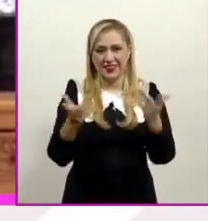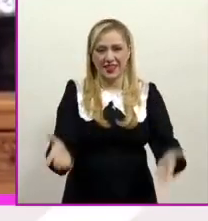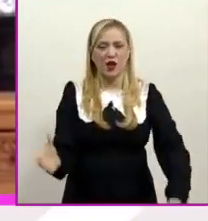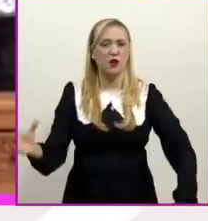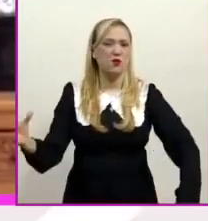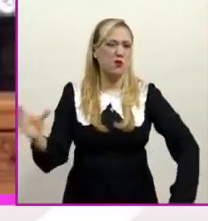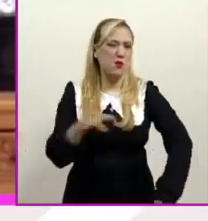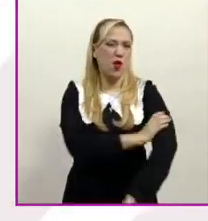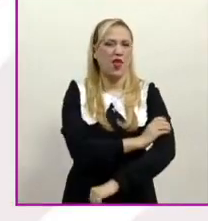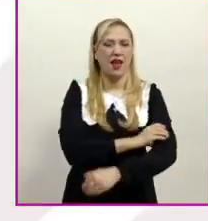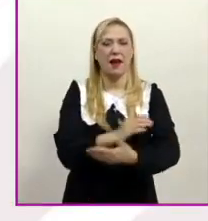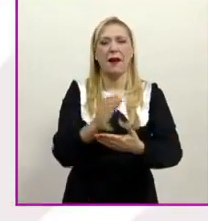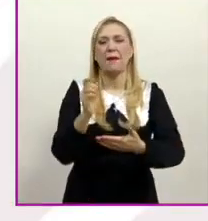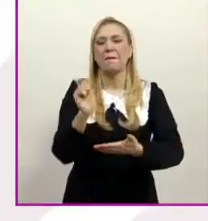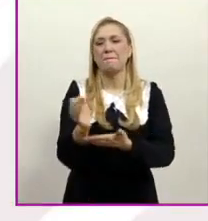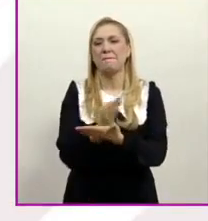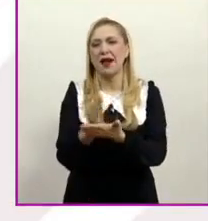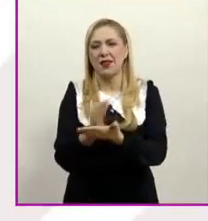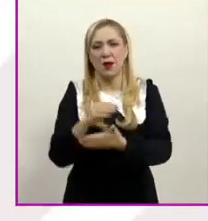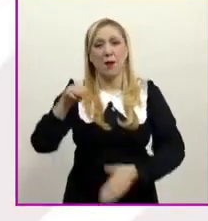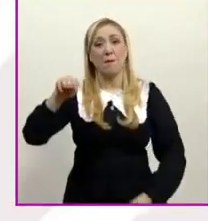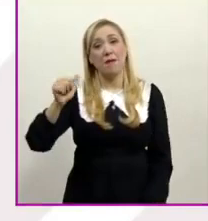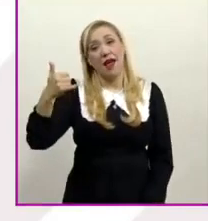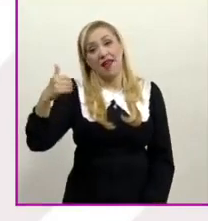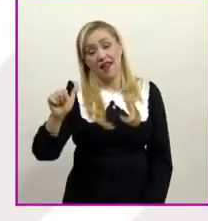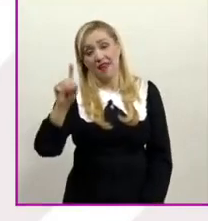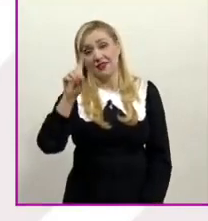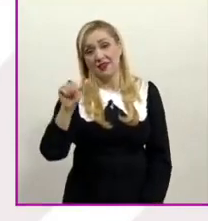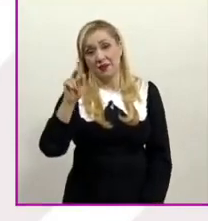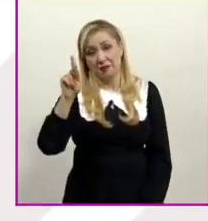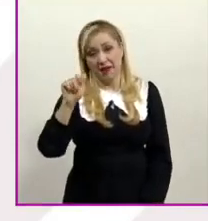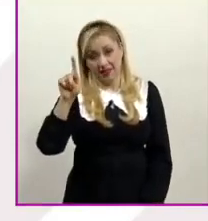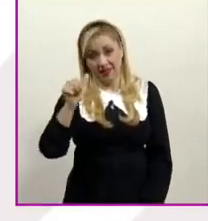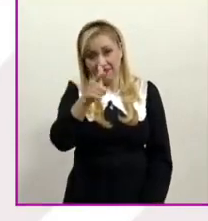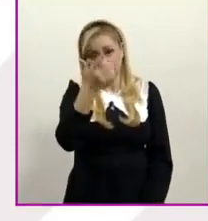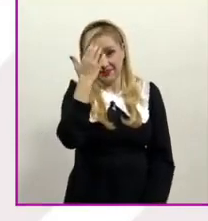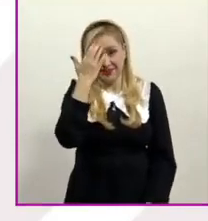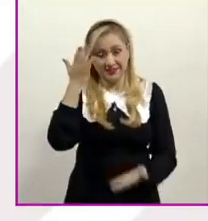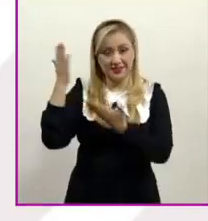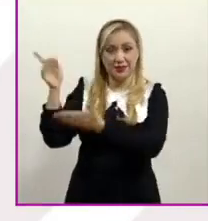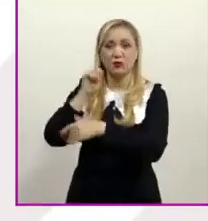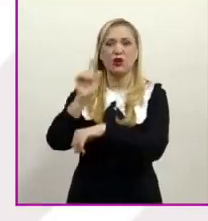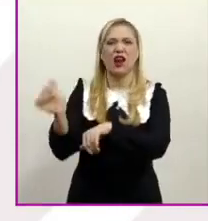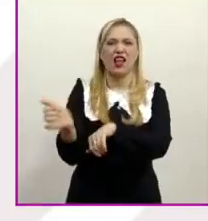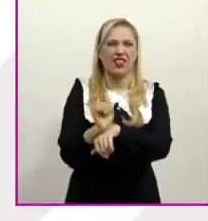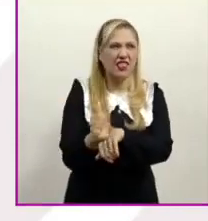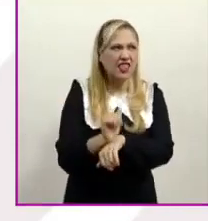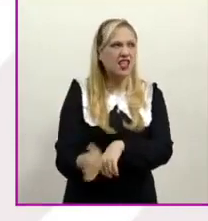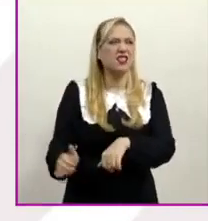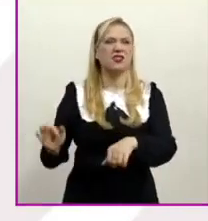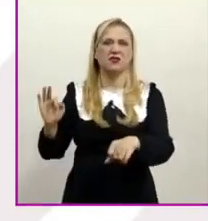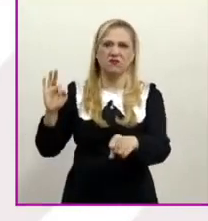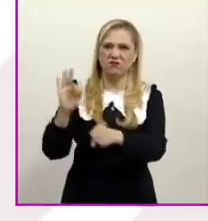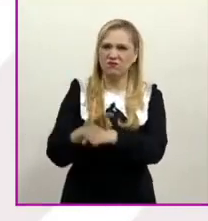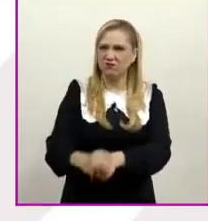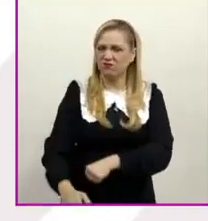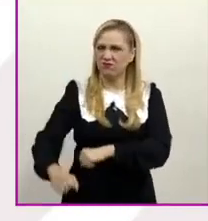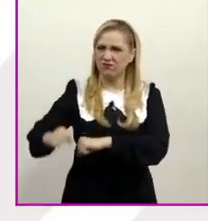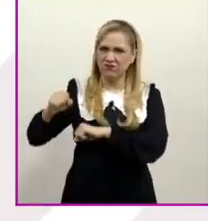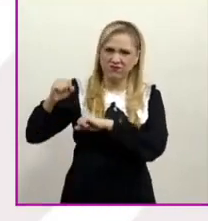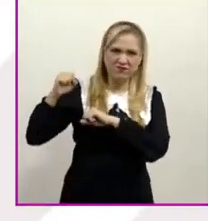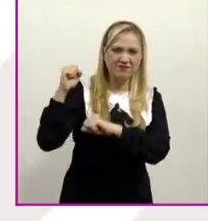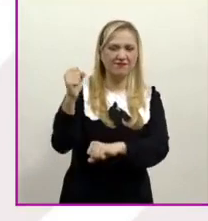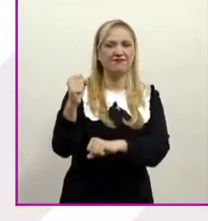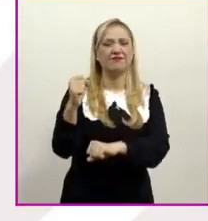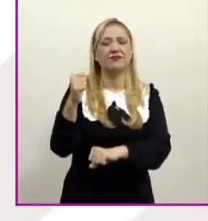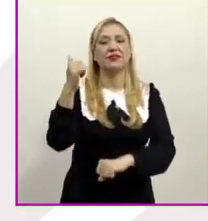Prieto. Maya Zapata, quien seguramente conocen, actriz, activista, antirracista, integrante de esta agrupación de Poder Prieto,